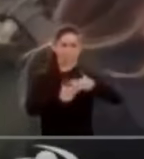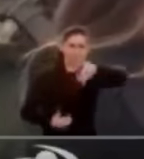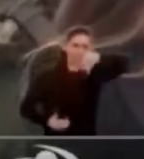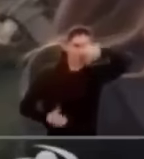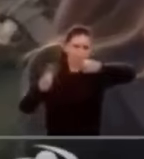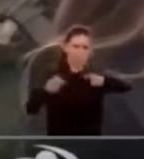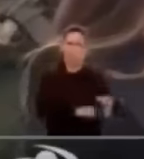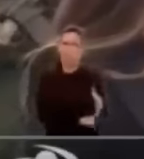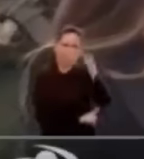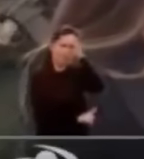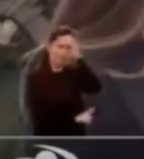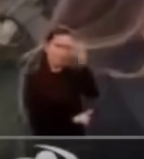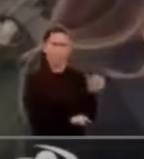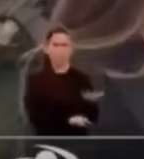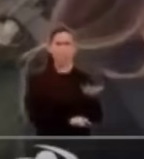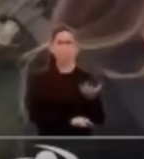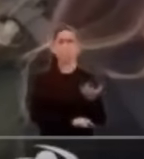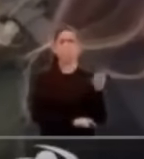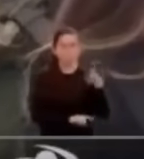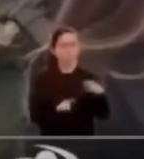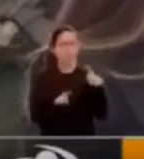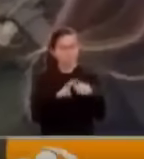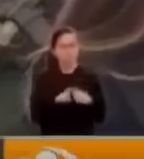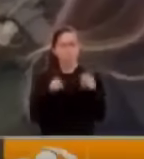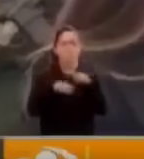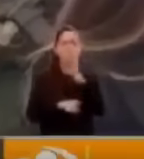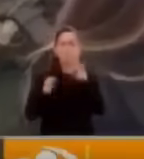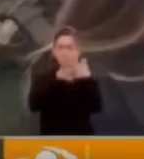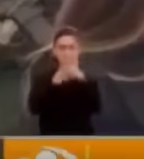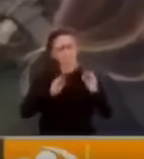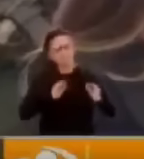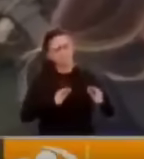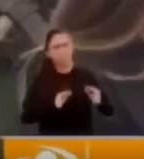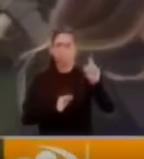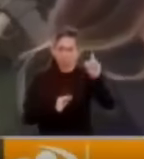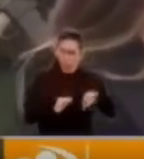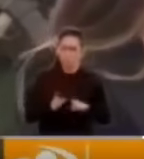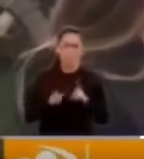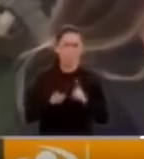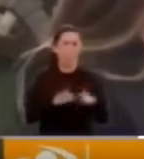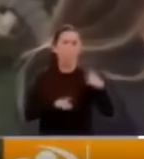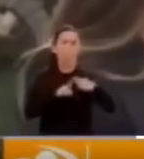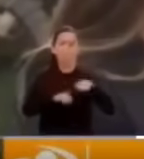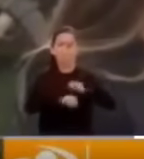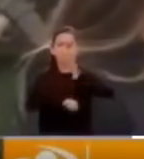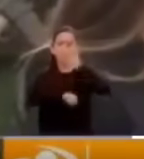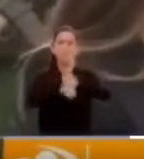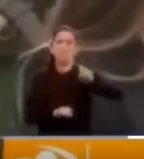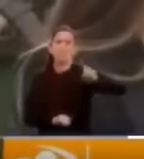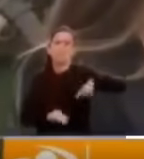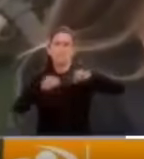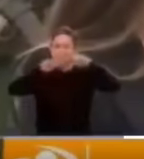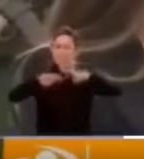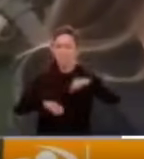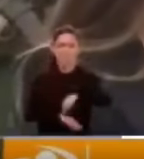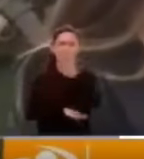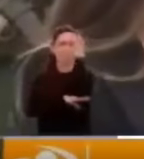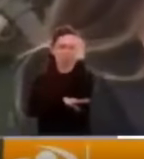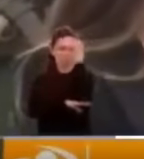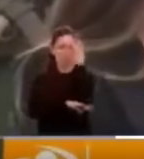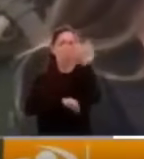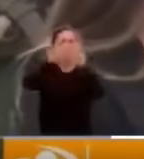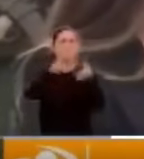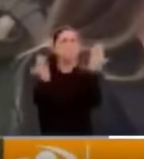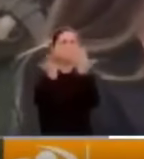criminal y de policía judicial. Ha sido capacitado en la agencia de Estados Unidos, fue director de la Escuela de Investigación Criminal de la Policía Nacional, donde se forman